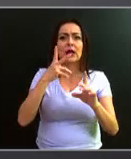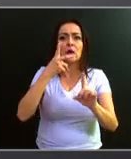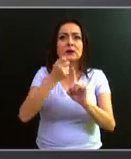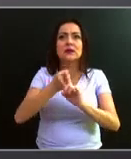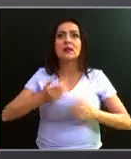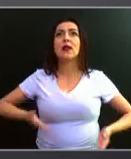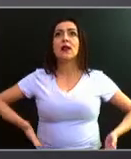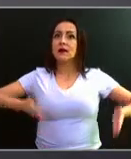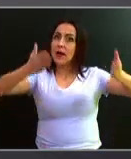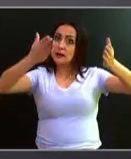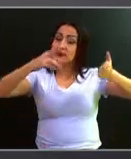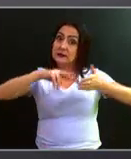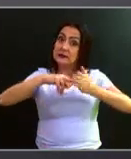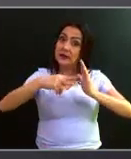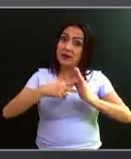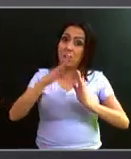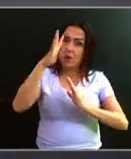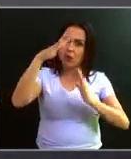vial, es decir,